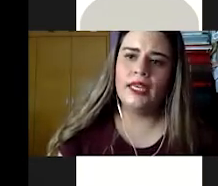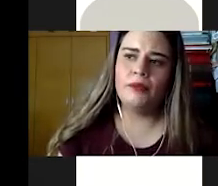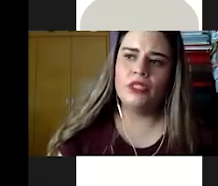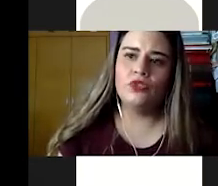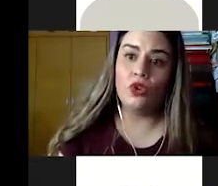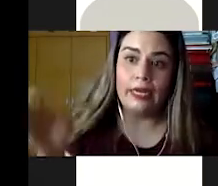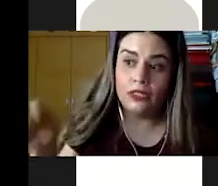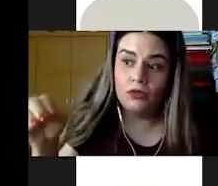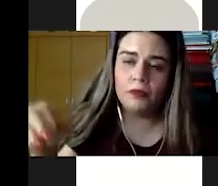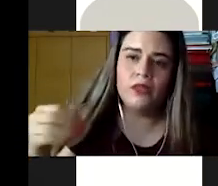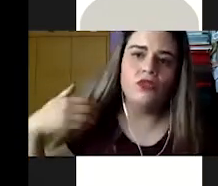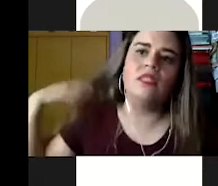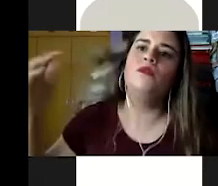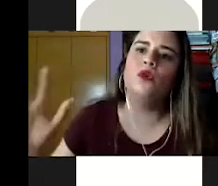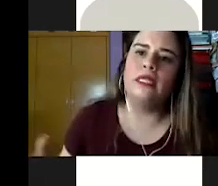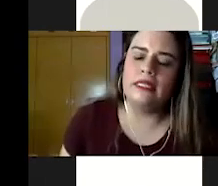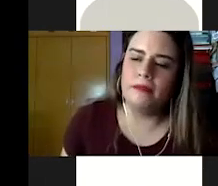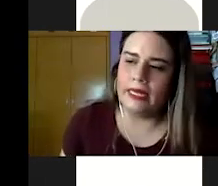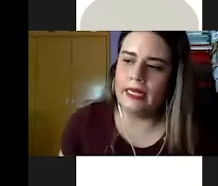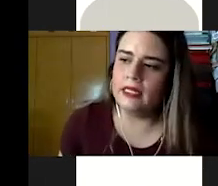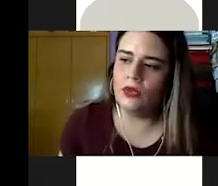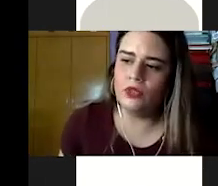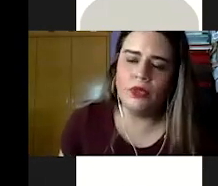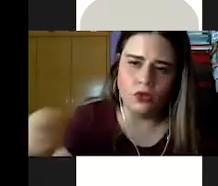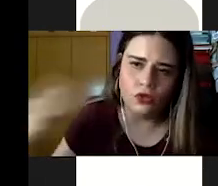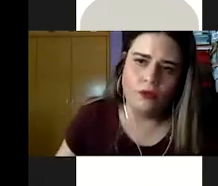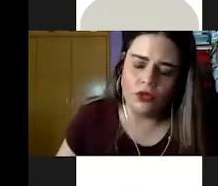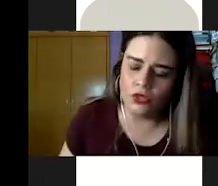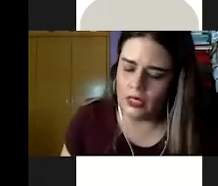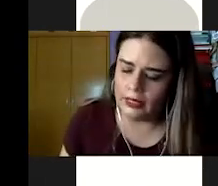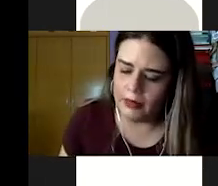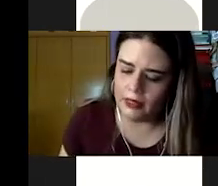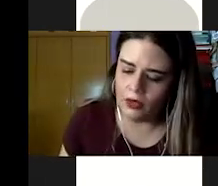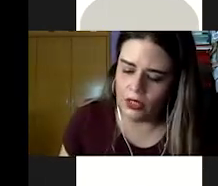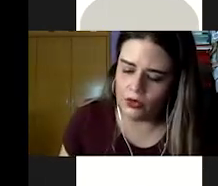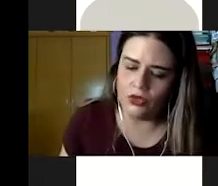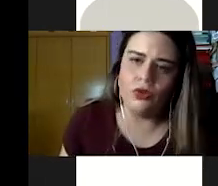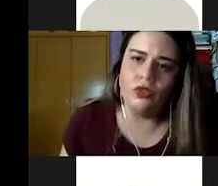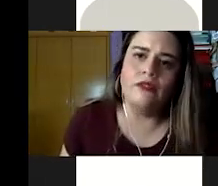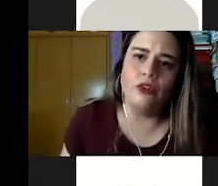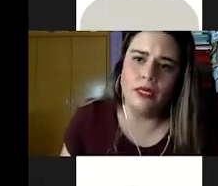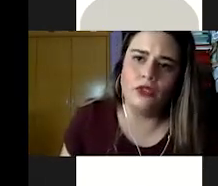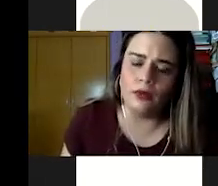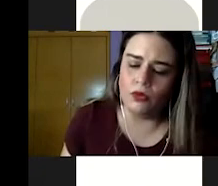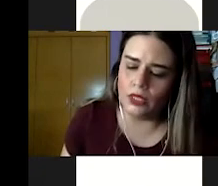que pues todo en estos momentos esté un poco en stand-by. Y les digo eso porque conozco el proceso directamente de lo que sucedió con el Informe Nacional Voluntario que se